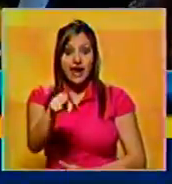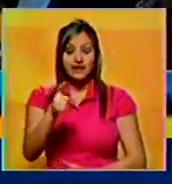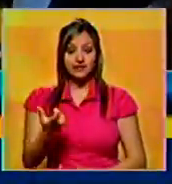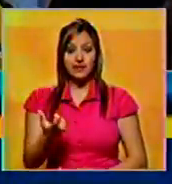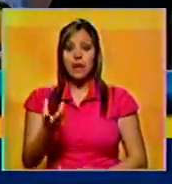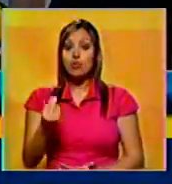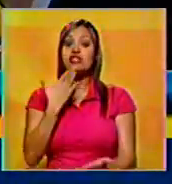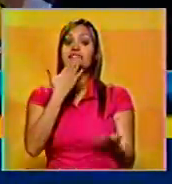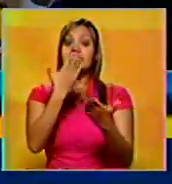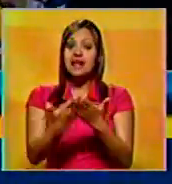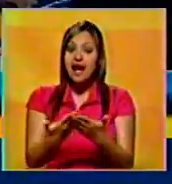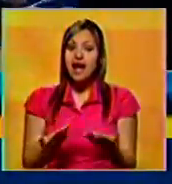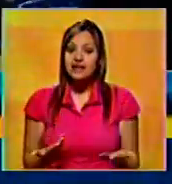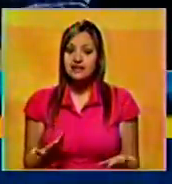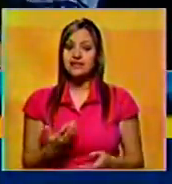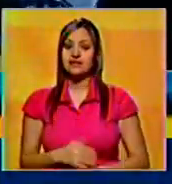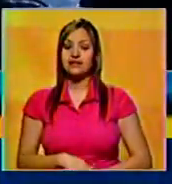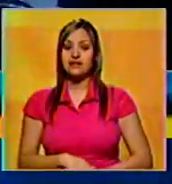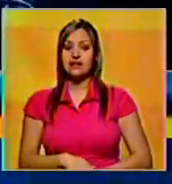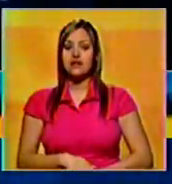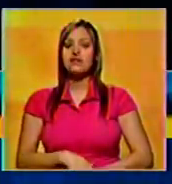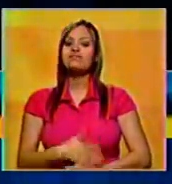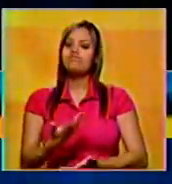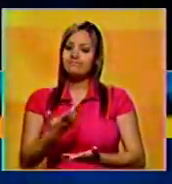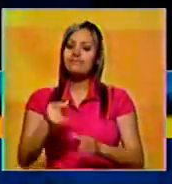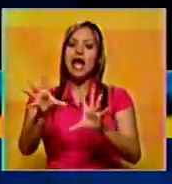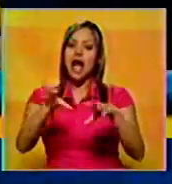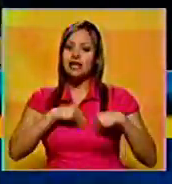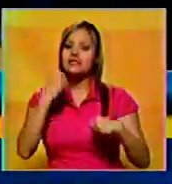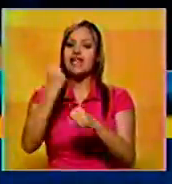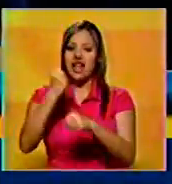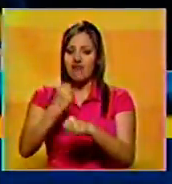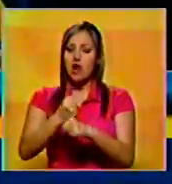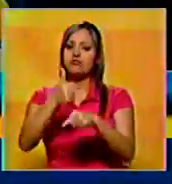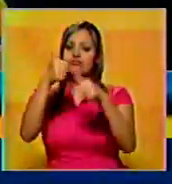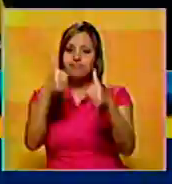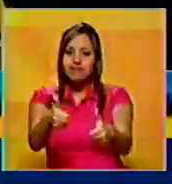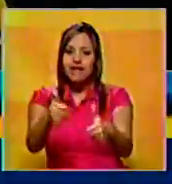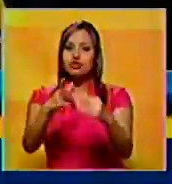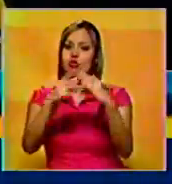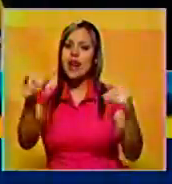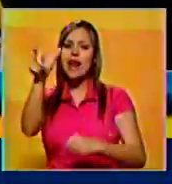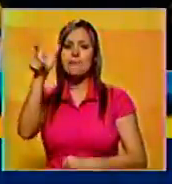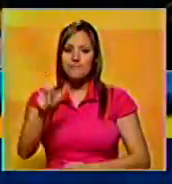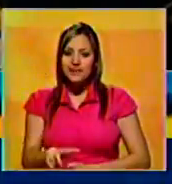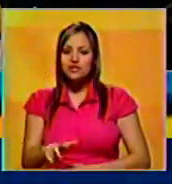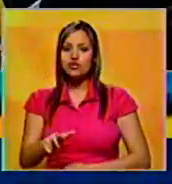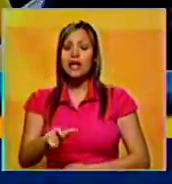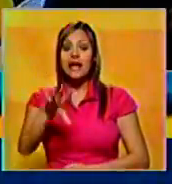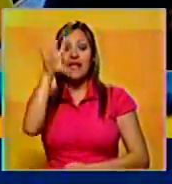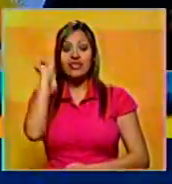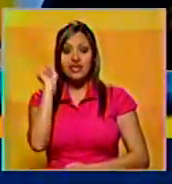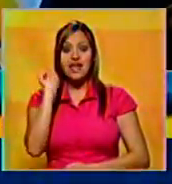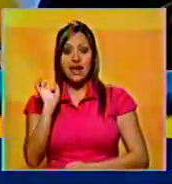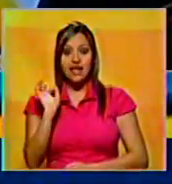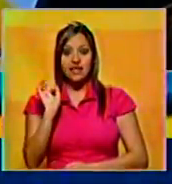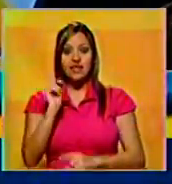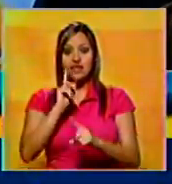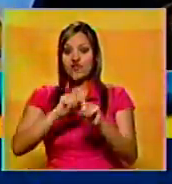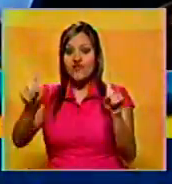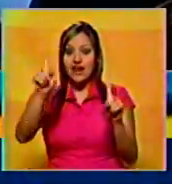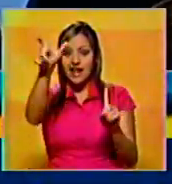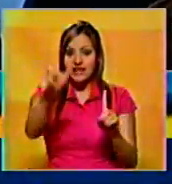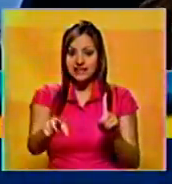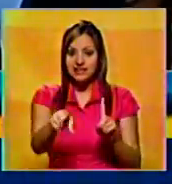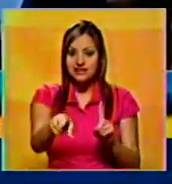ese agradecimiento, de ese reconocimiento de que su labor sirvió para que la gente los entendiera. Entonces, bueno, de verdad que